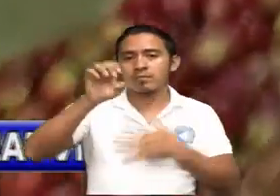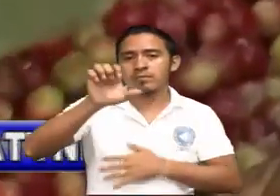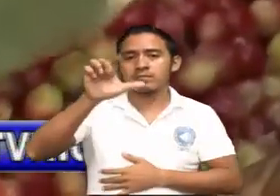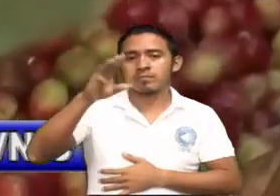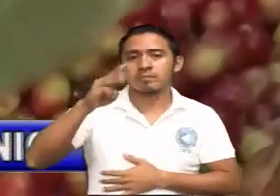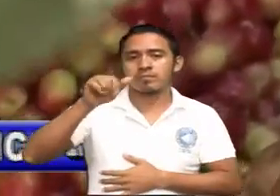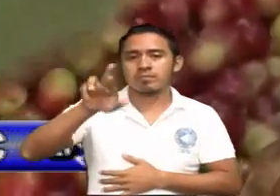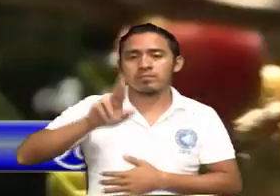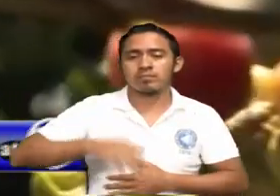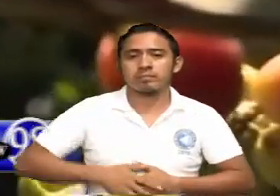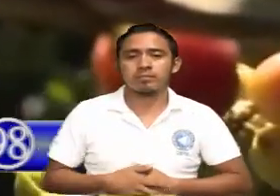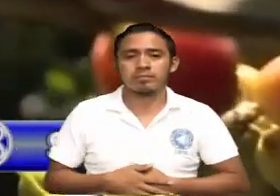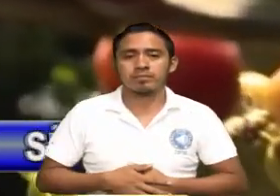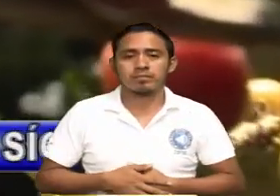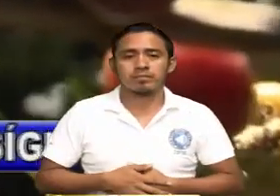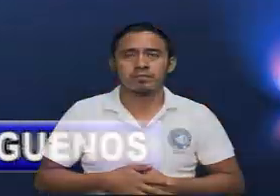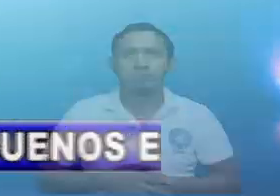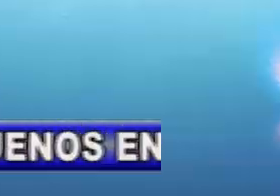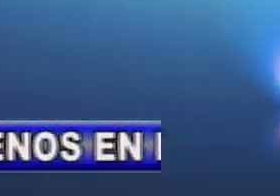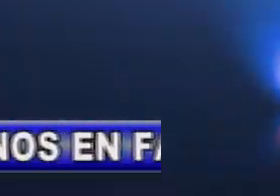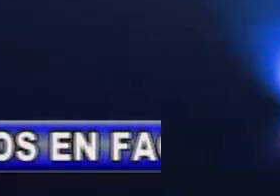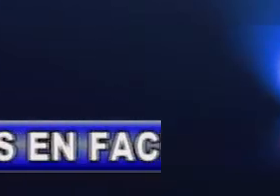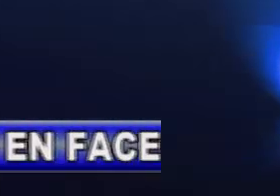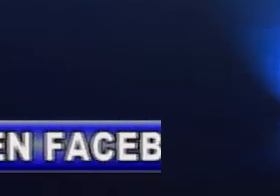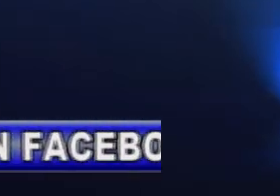informó Elmer Marcia.